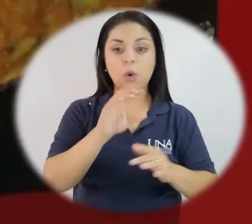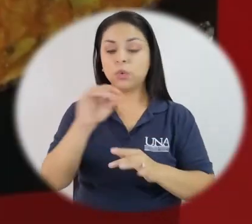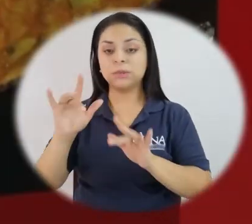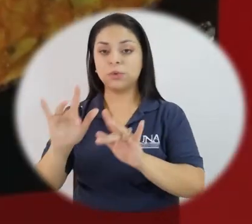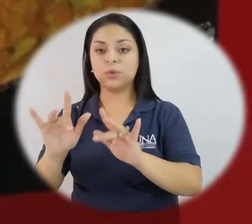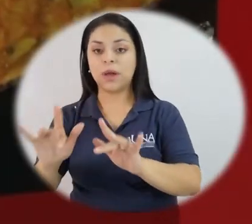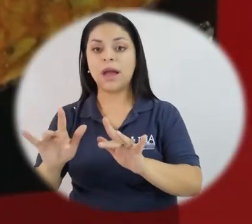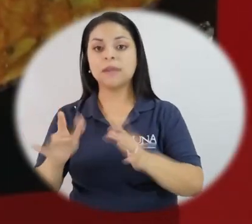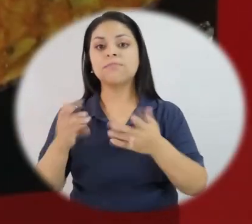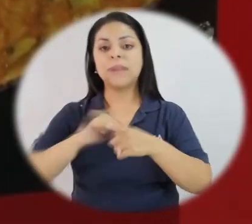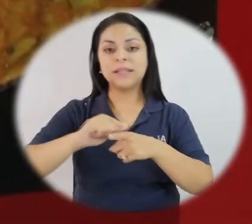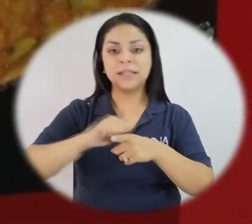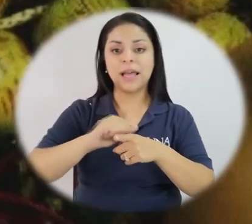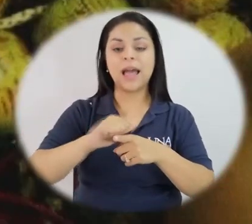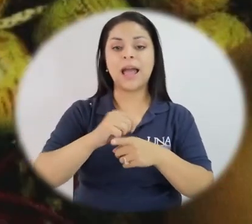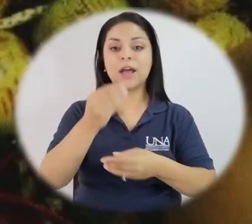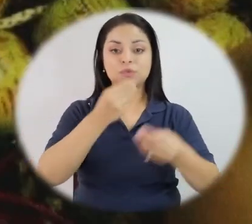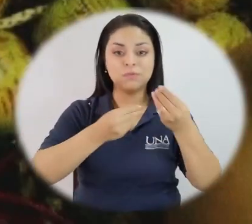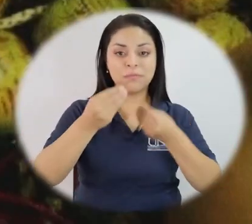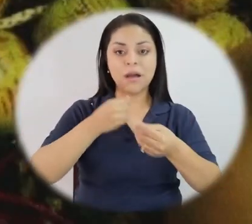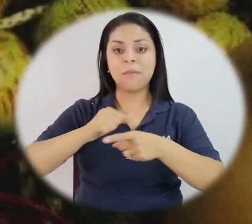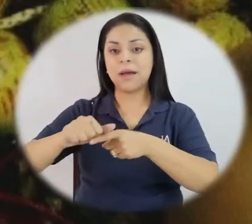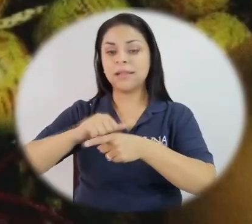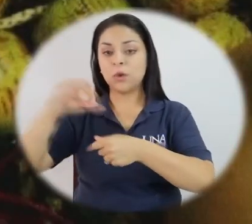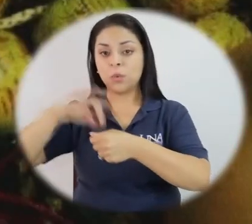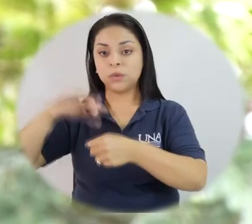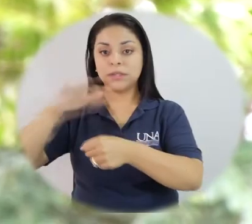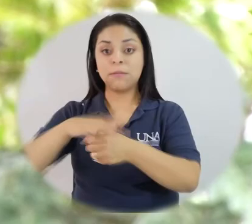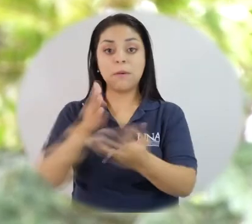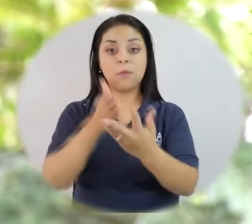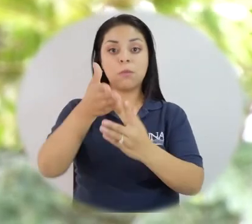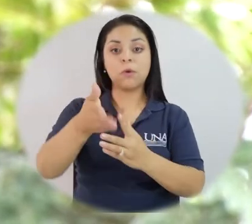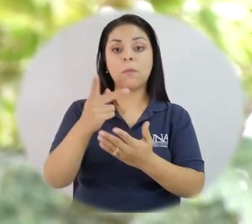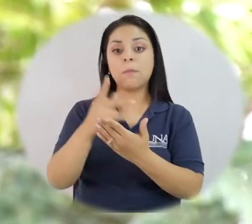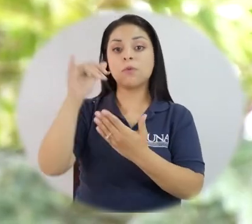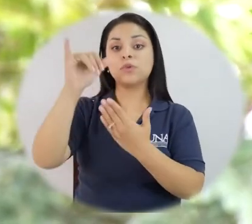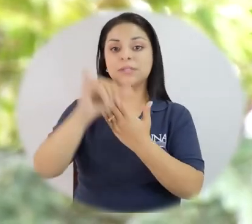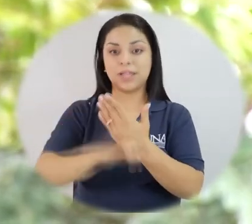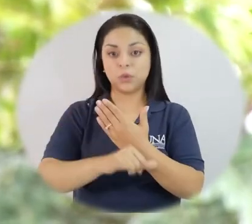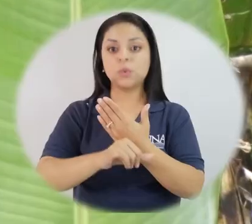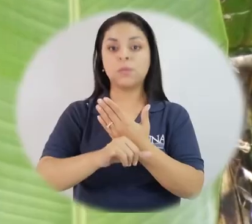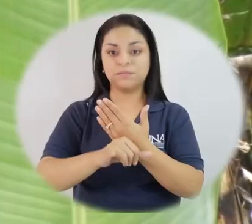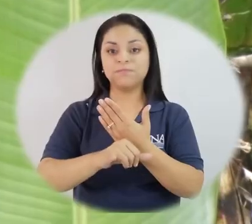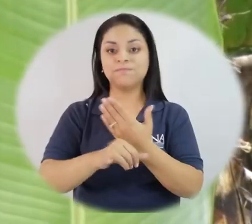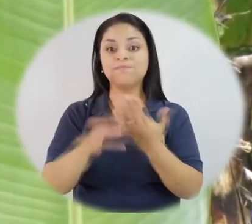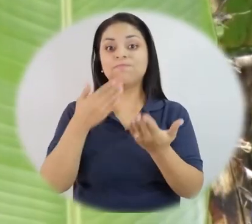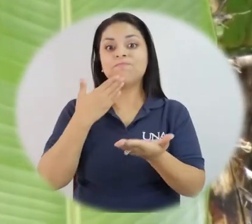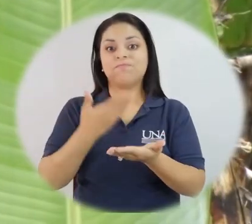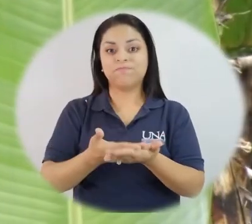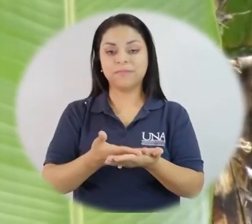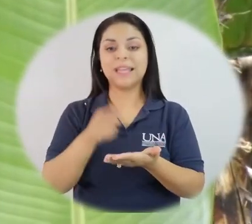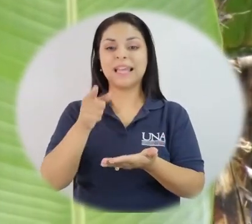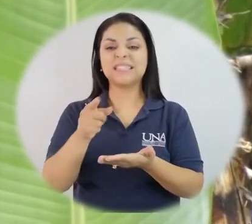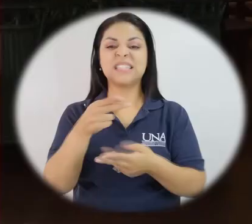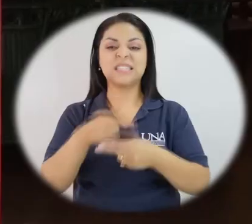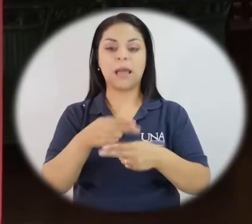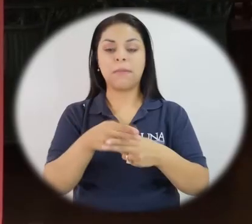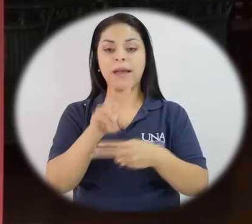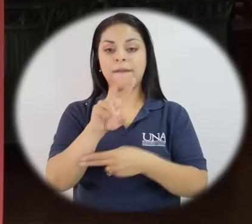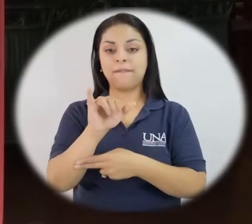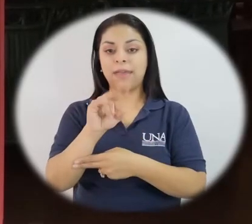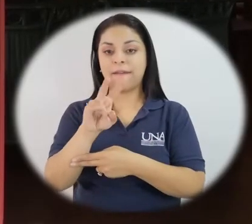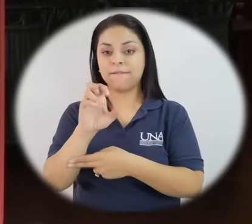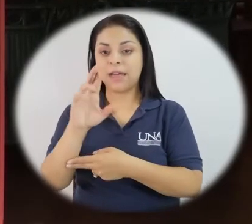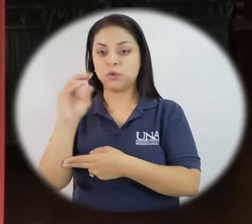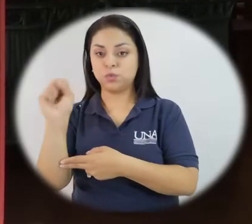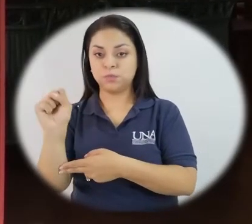los cultivos, a través de un proyecto productivo que son los viveros. Y lo que tenemos es esta